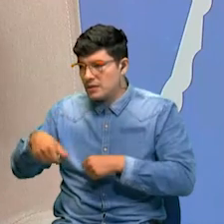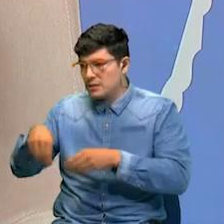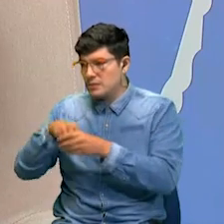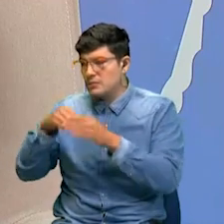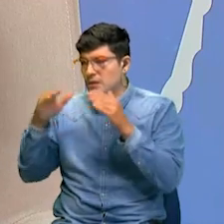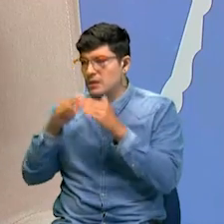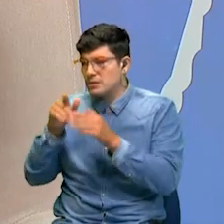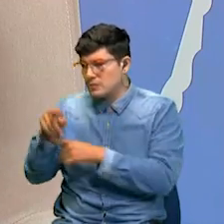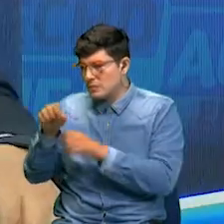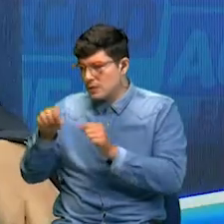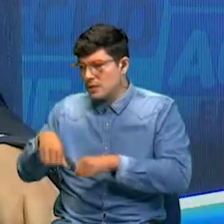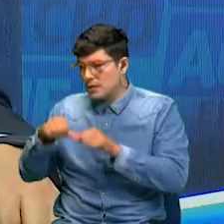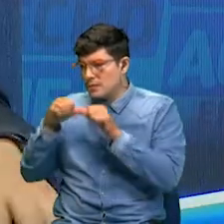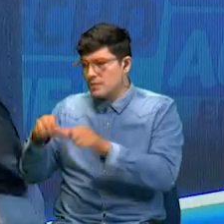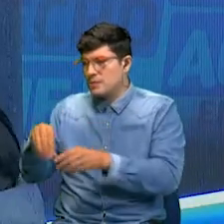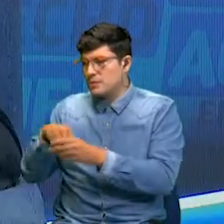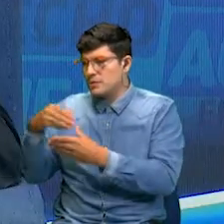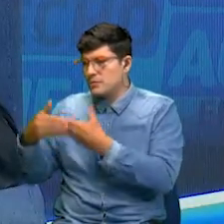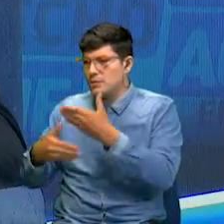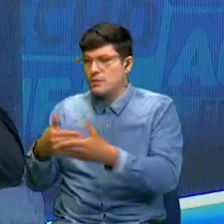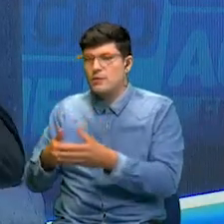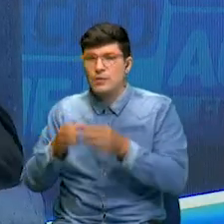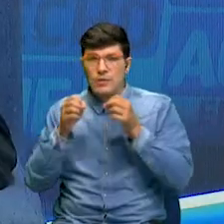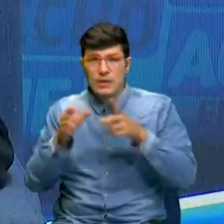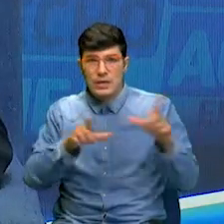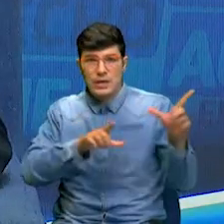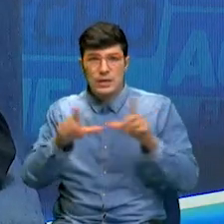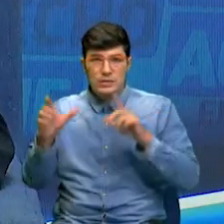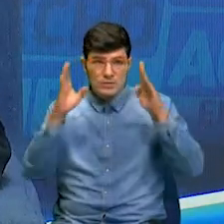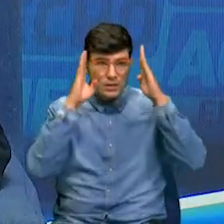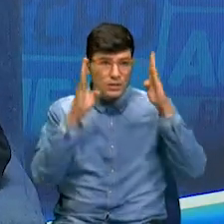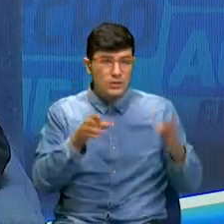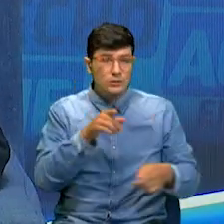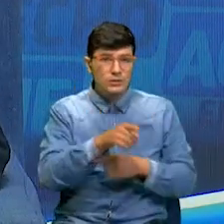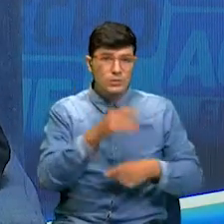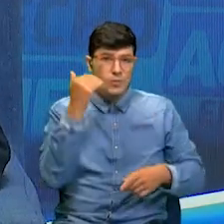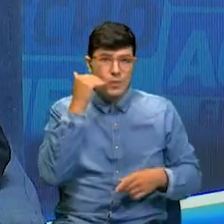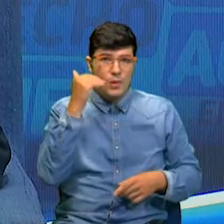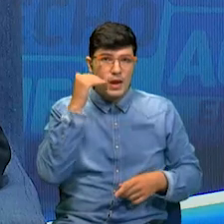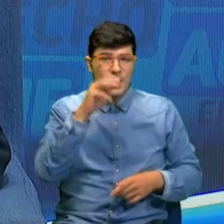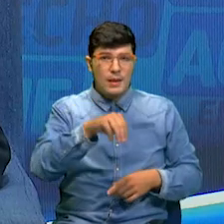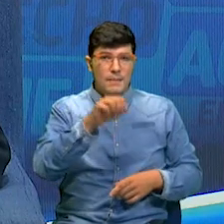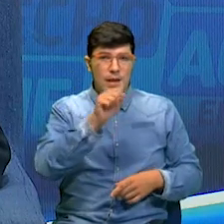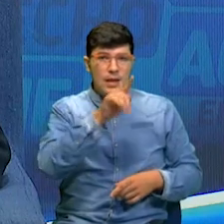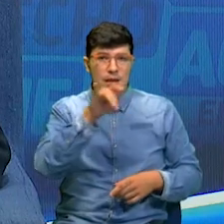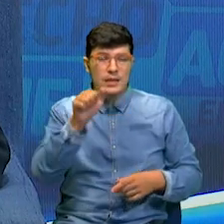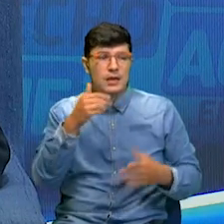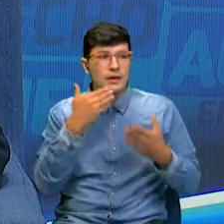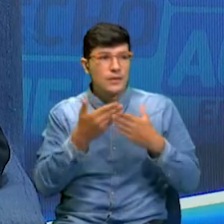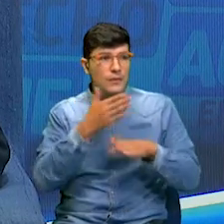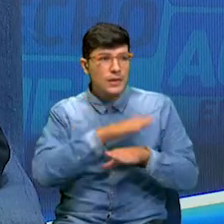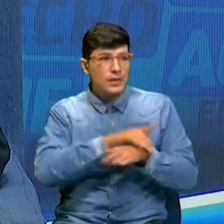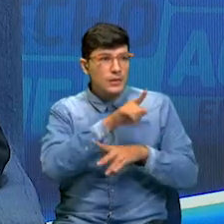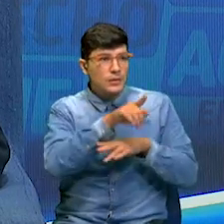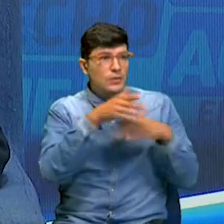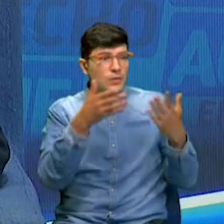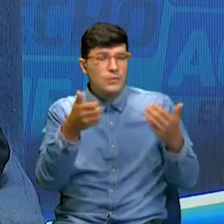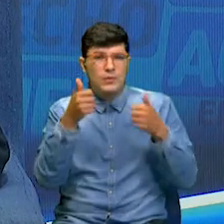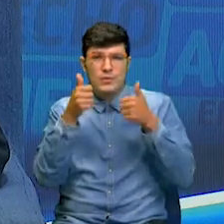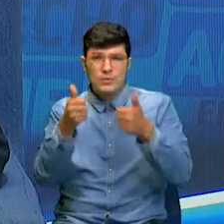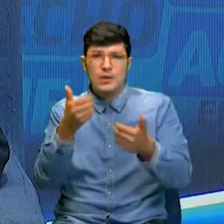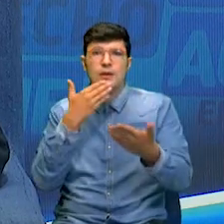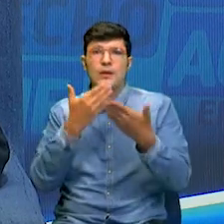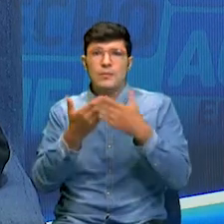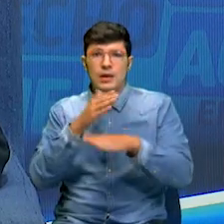ya queda para él. Bueno, atendamos a la señora María Roa, que está con nosotros. Doña María, ¿cómo le va? Buena tarde. Muy bien,